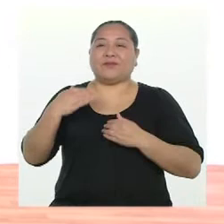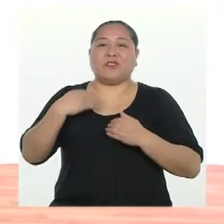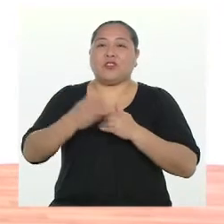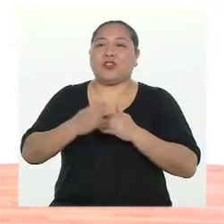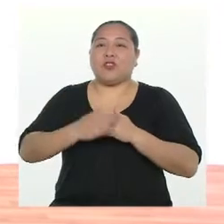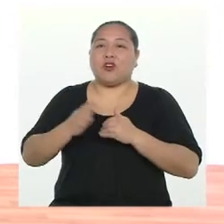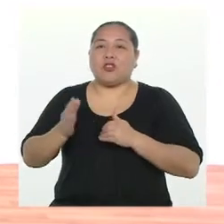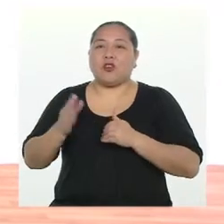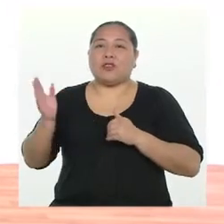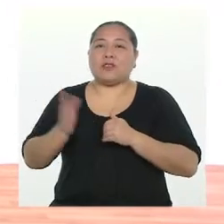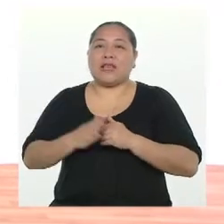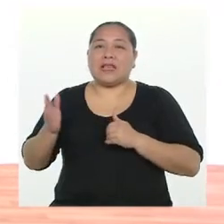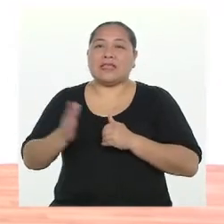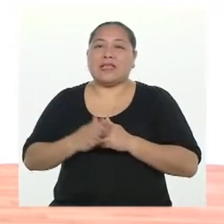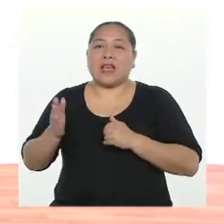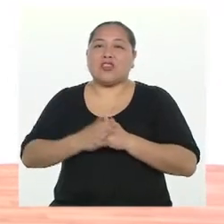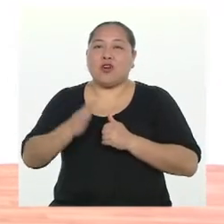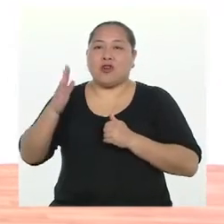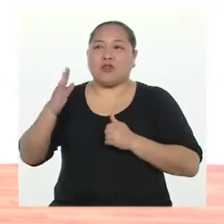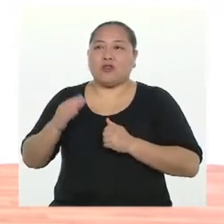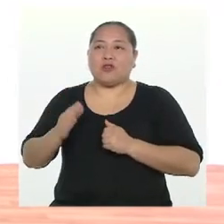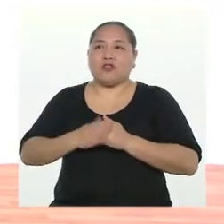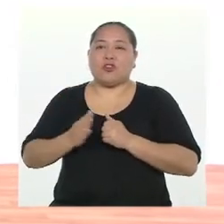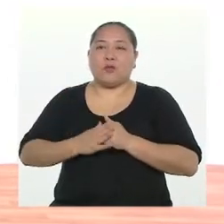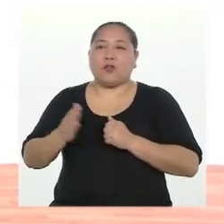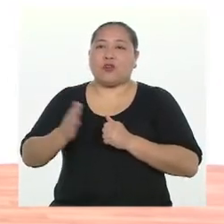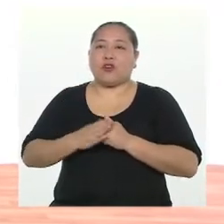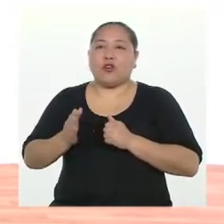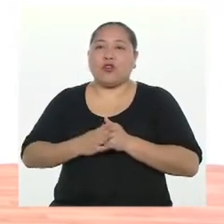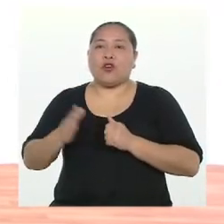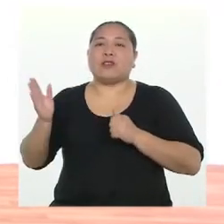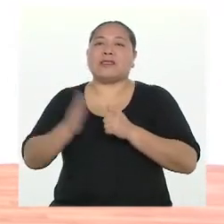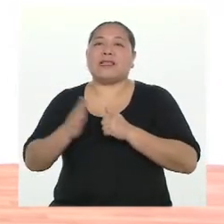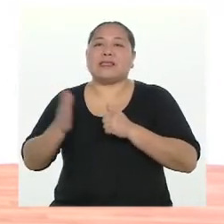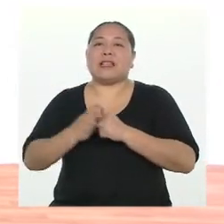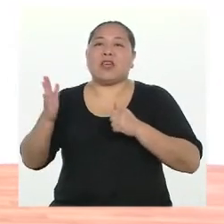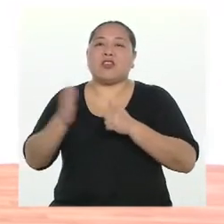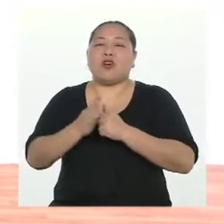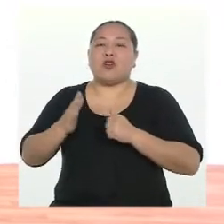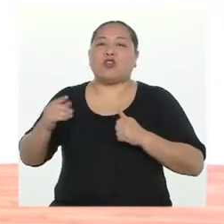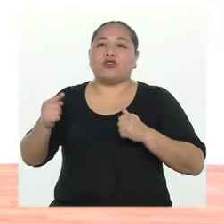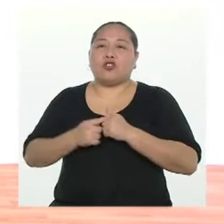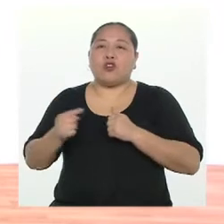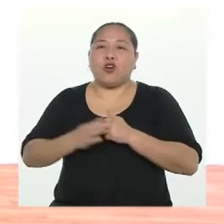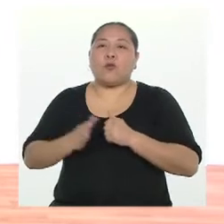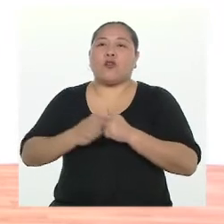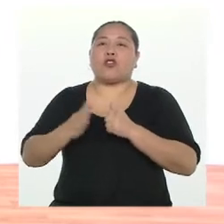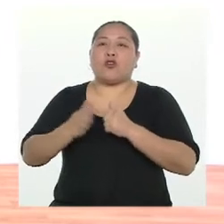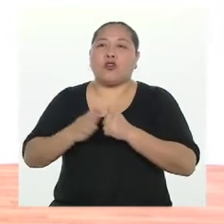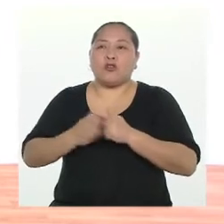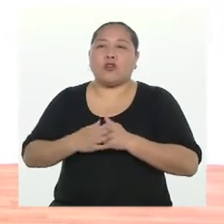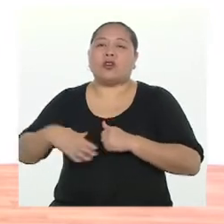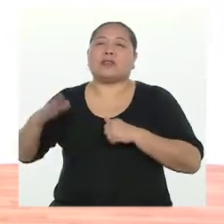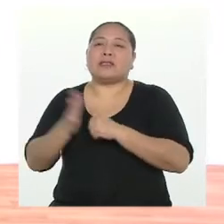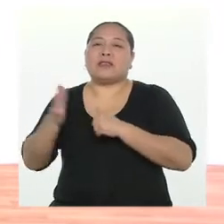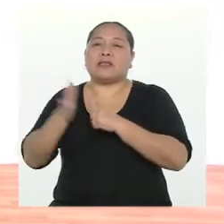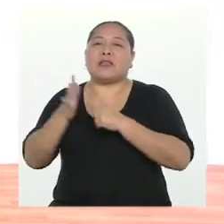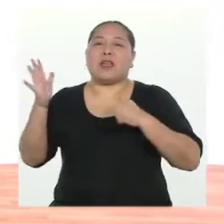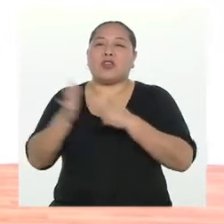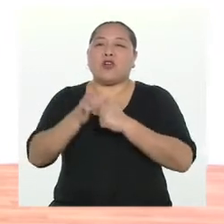no como rocoto, yo no como rocoto, yo no como